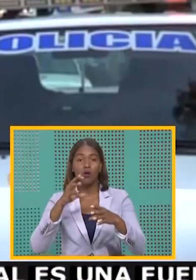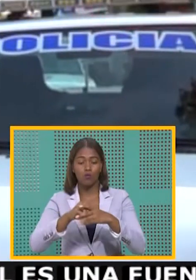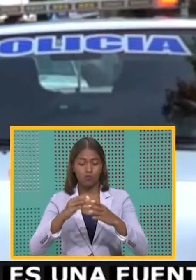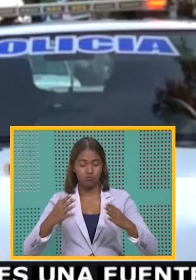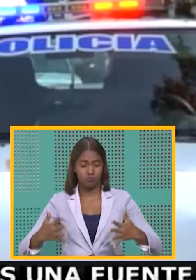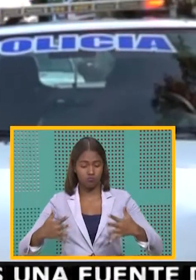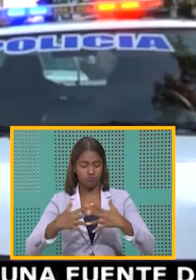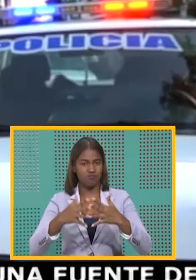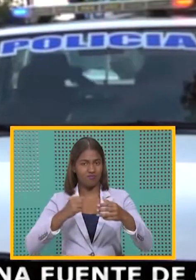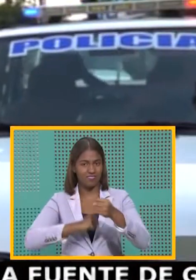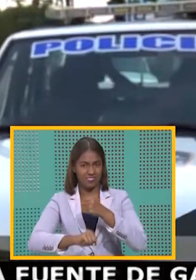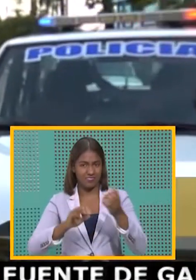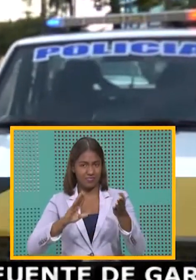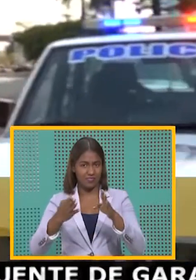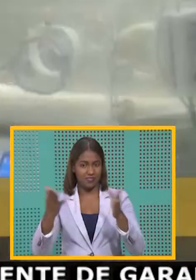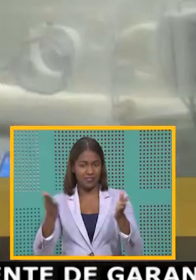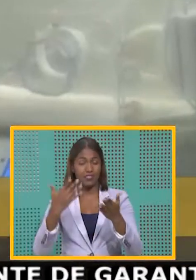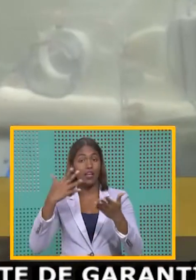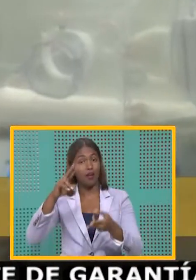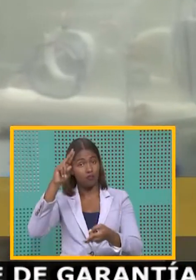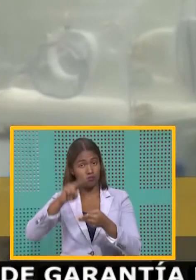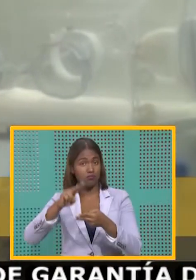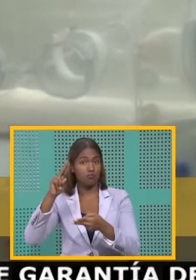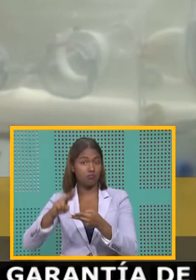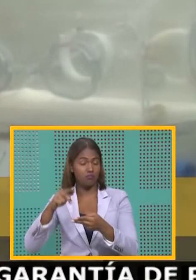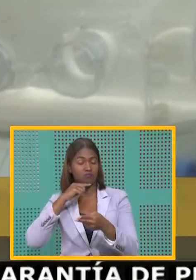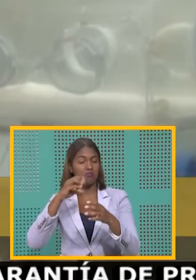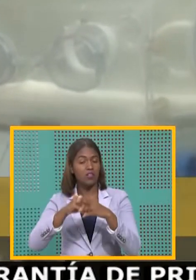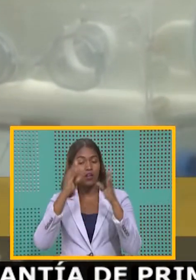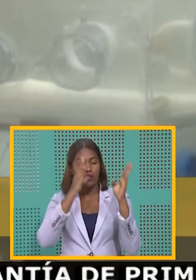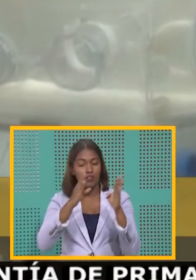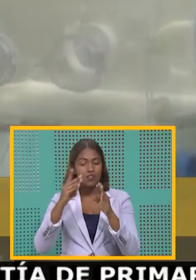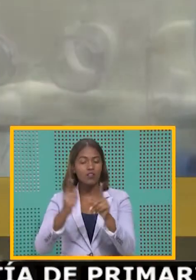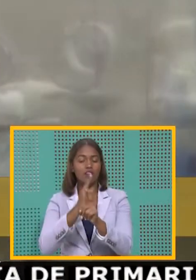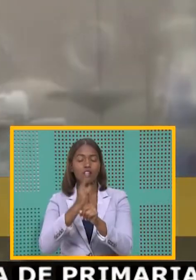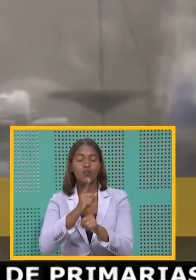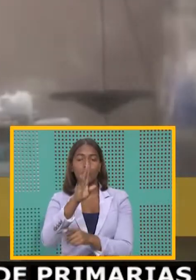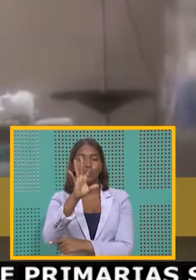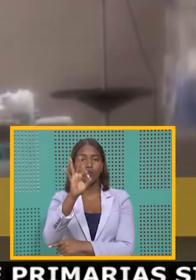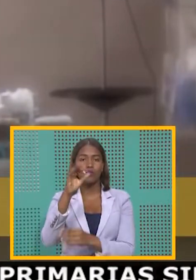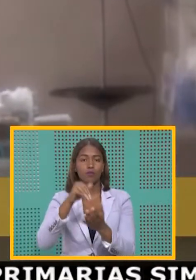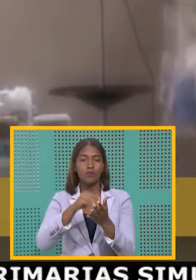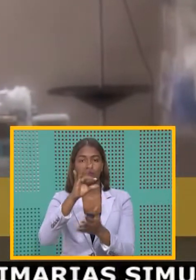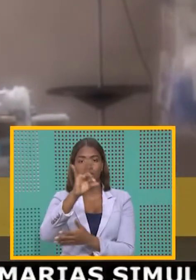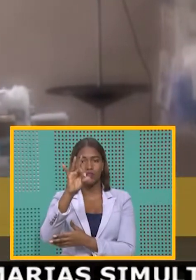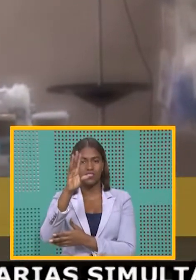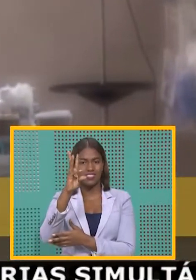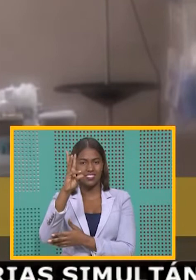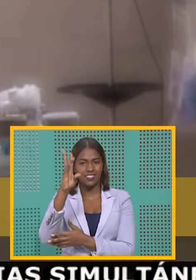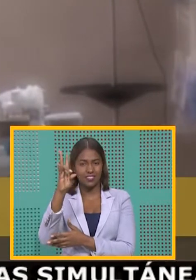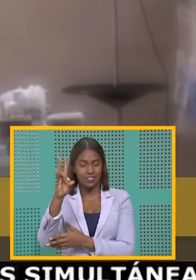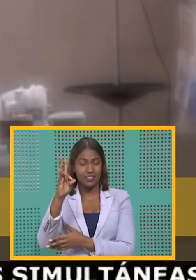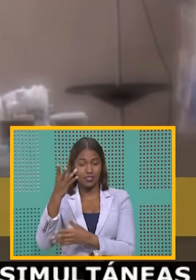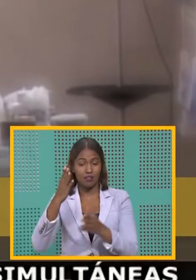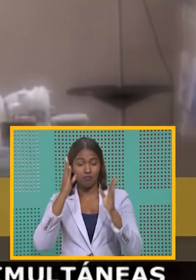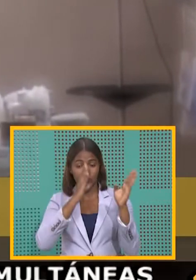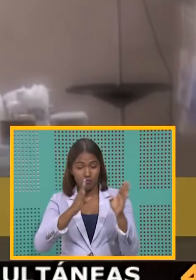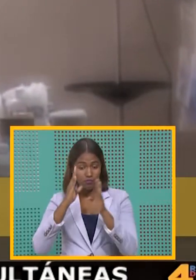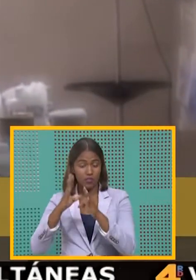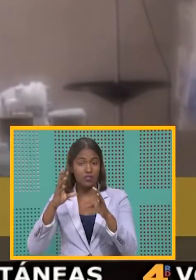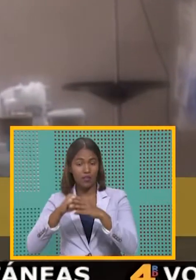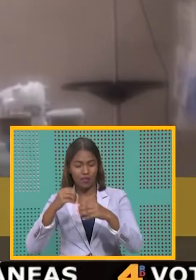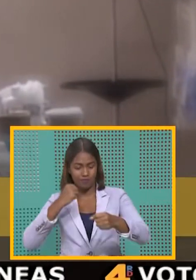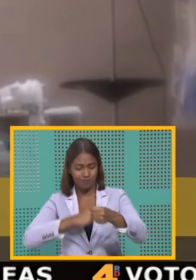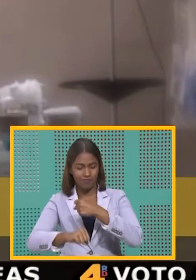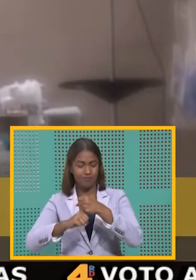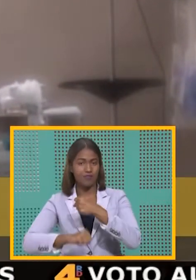mortalidad materno-infantil en el país se ha reducido gracias a la asistencia de 49.786 emergencias obstétricas y de